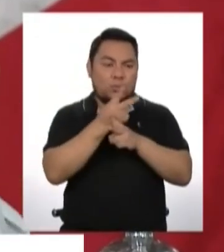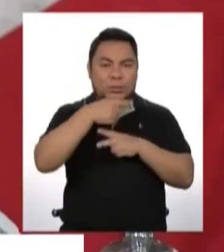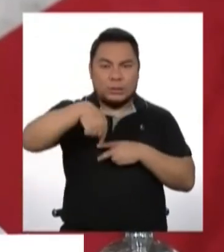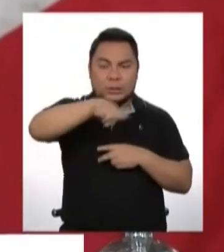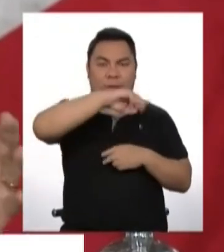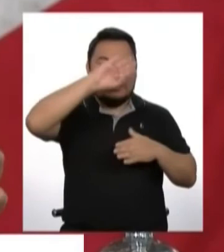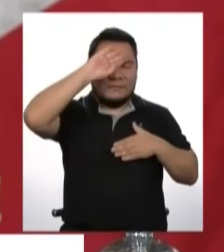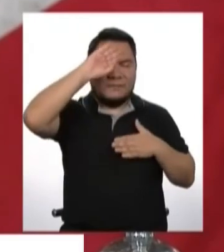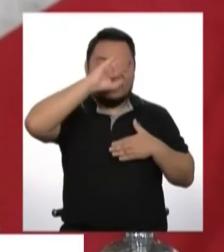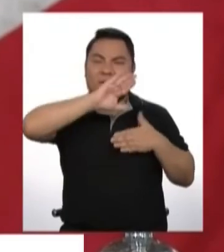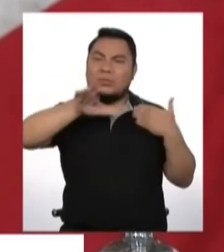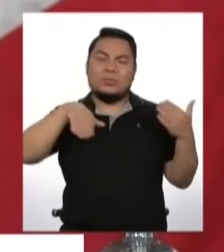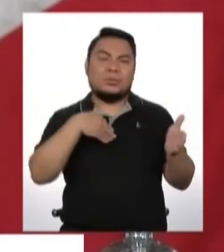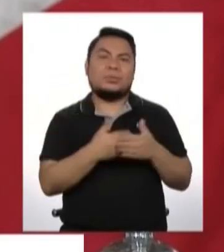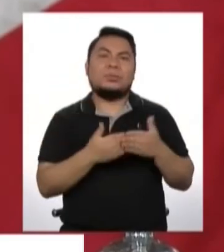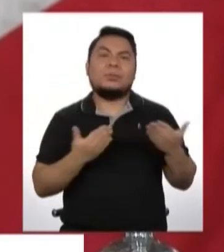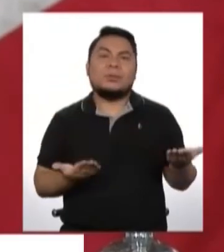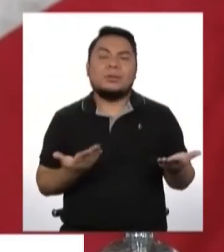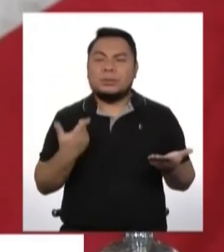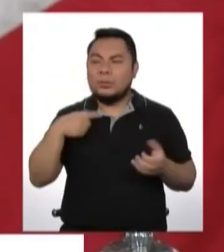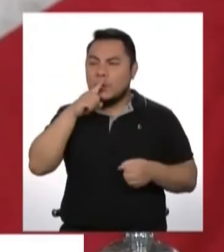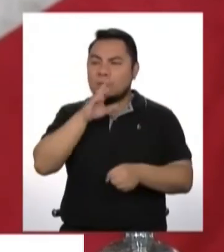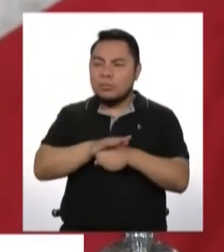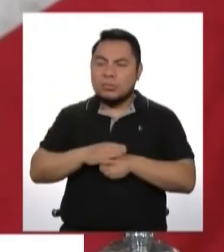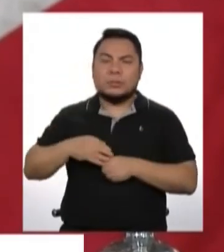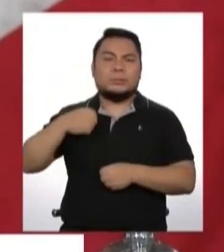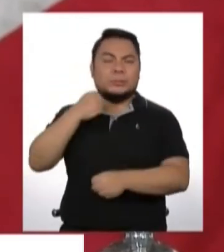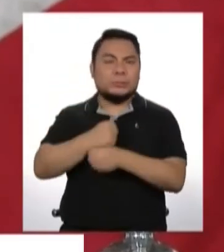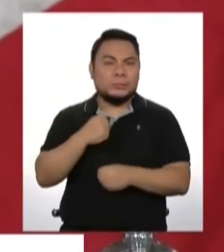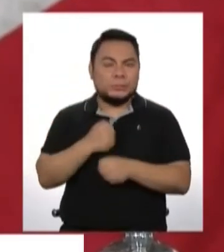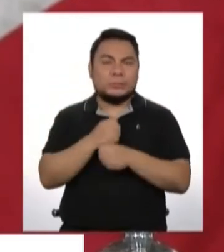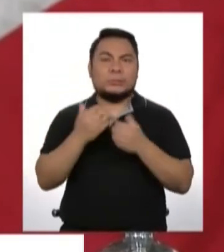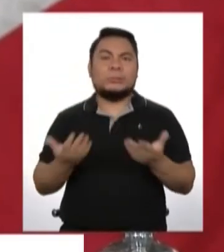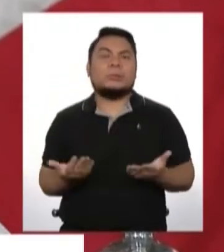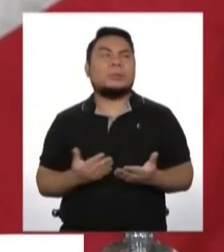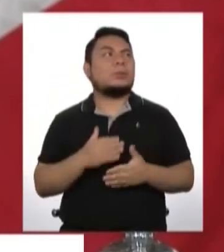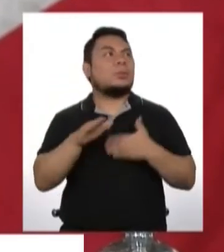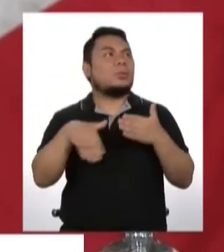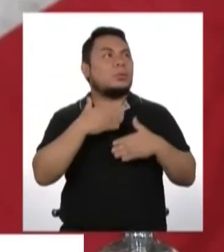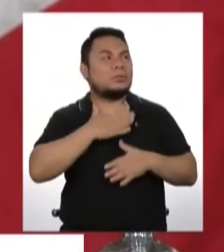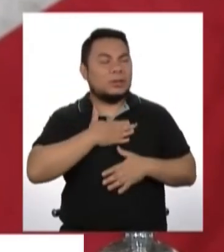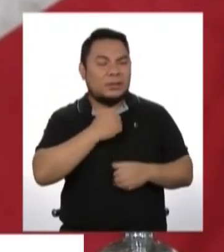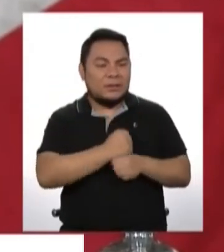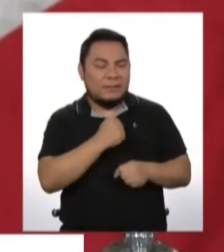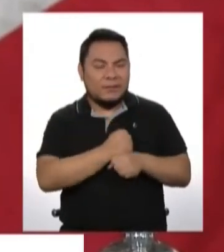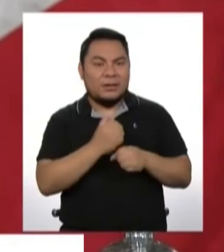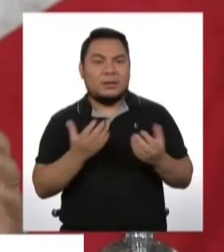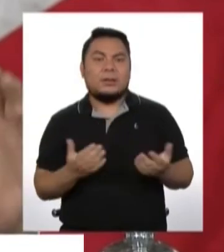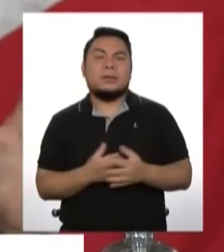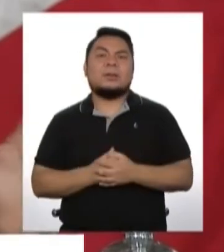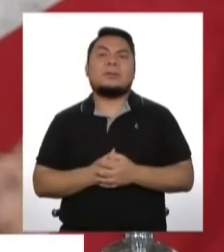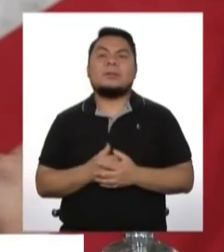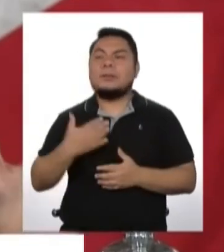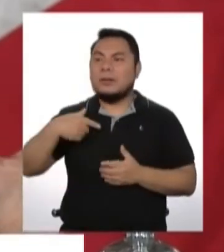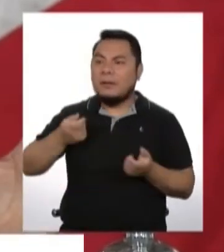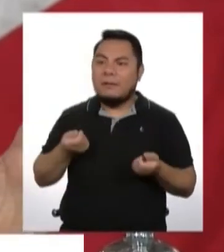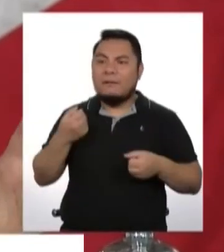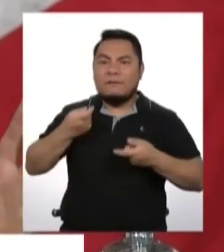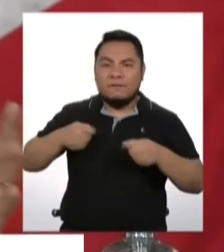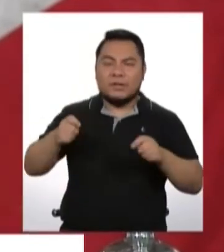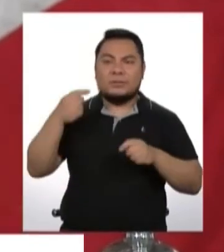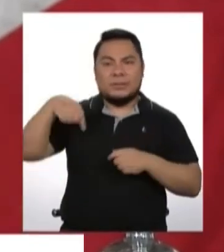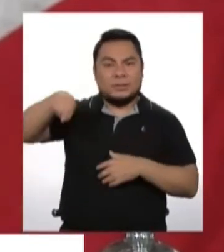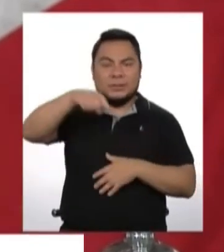y poner todo nuestro compromiso, nuestro trabajo, nuestro esfuerzo para